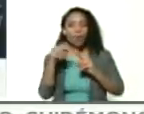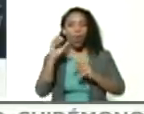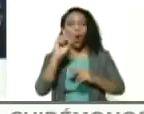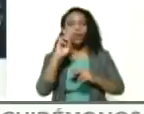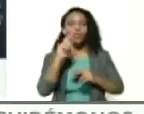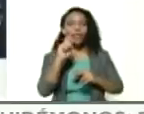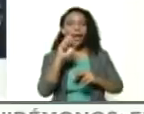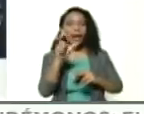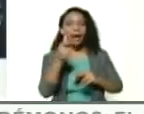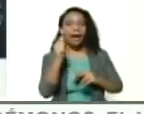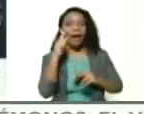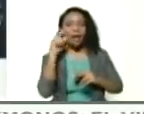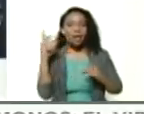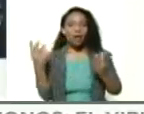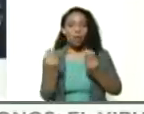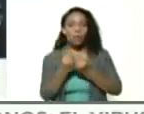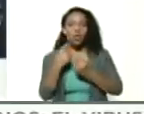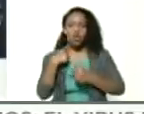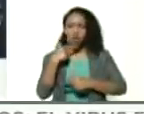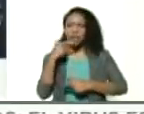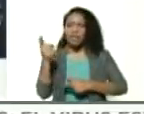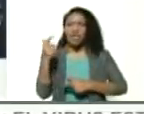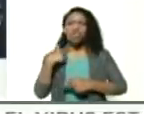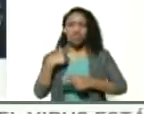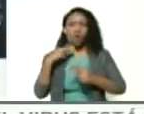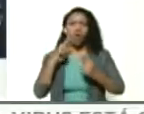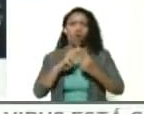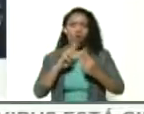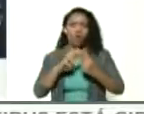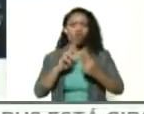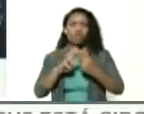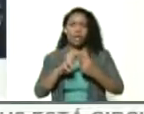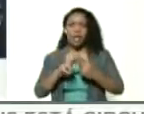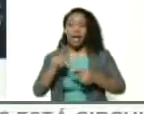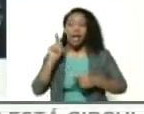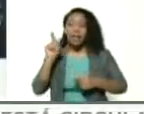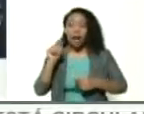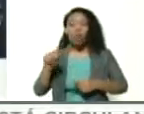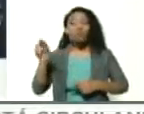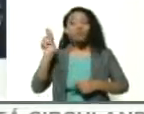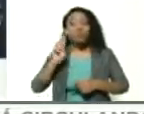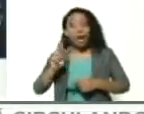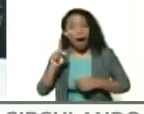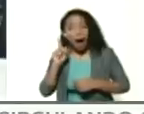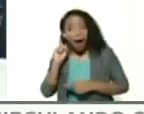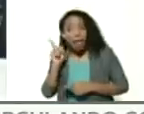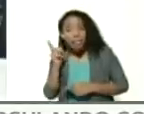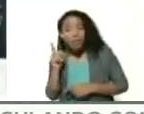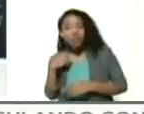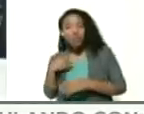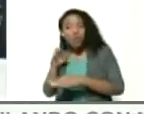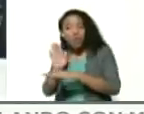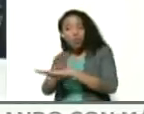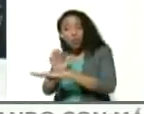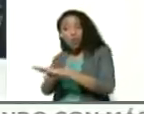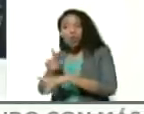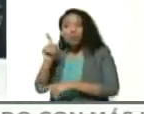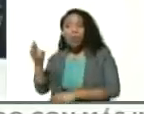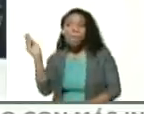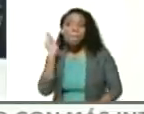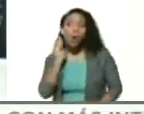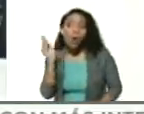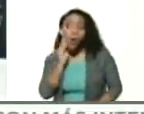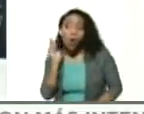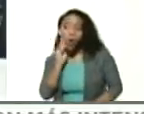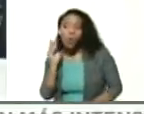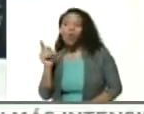allí. Y le dije, Carlos, yo lo conocía, te están utilizando, le dije, como tonto útil, Carlos